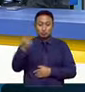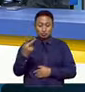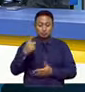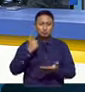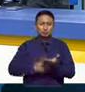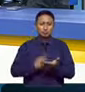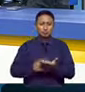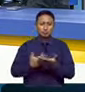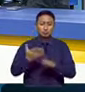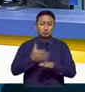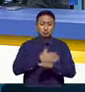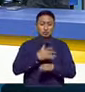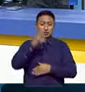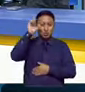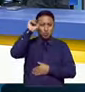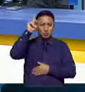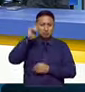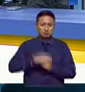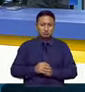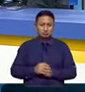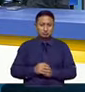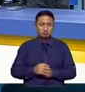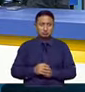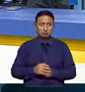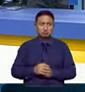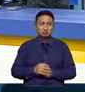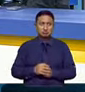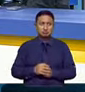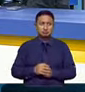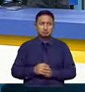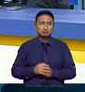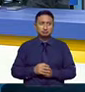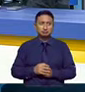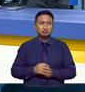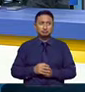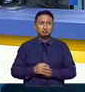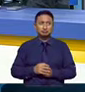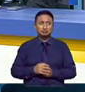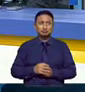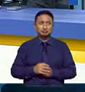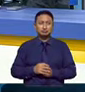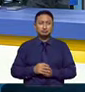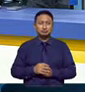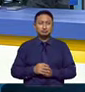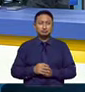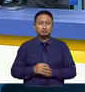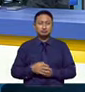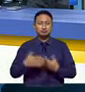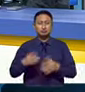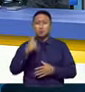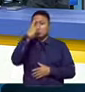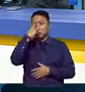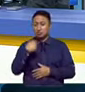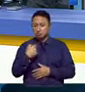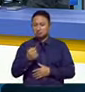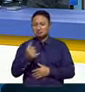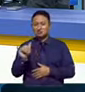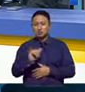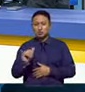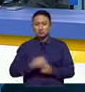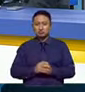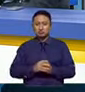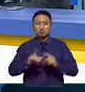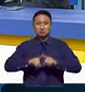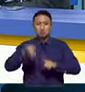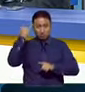escrito columnas de opinión. Se parece mucho en ese perfil, pero no sé si las ideas que me